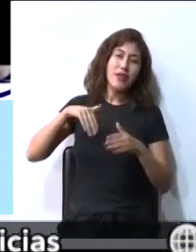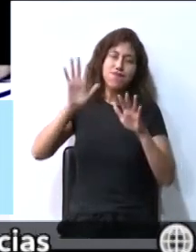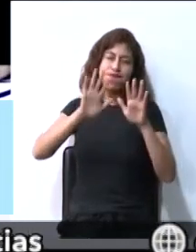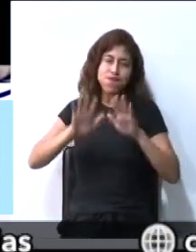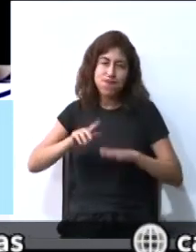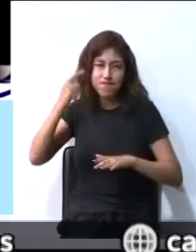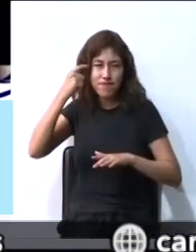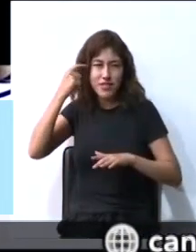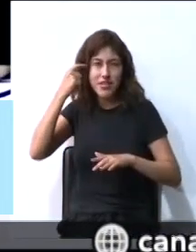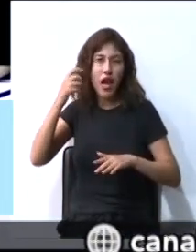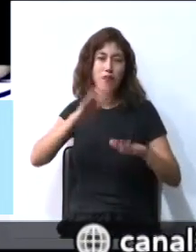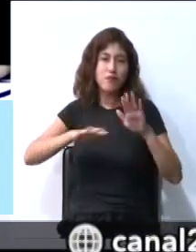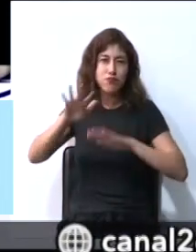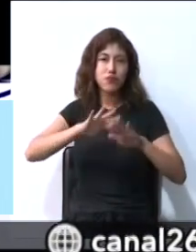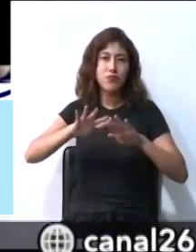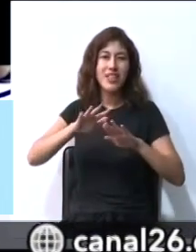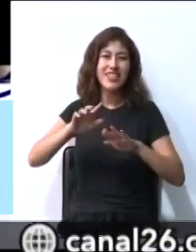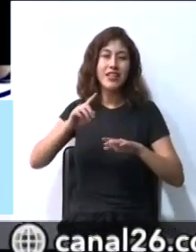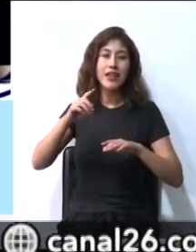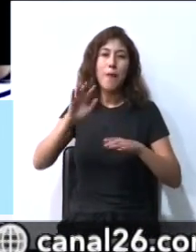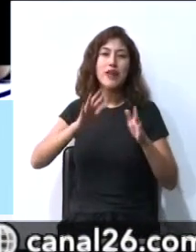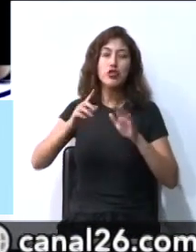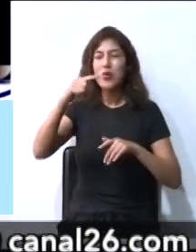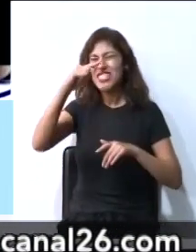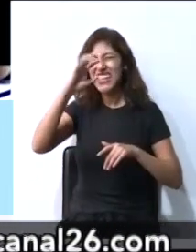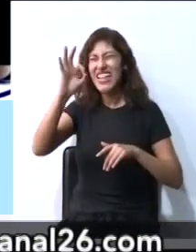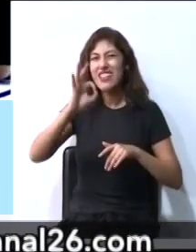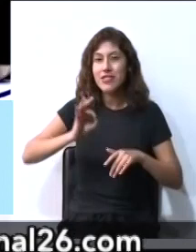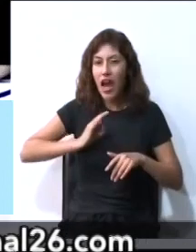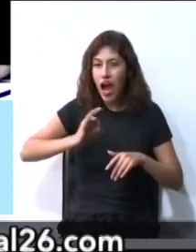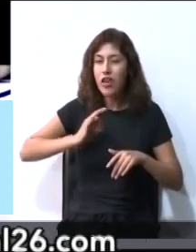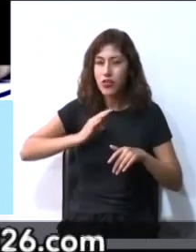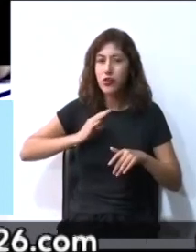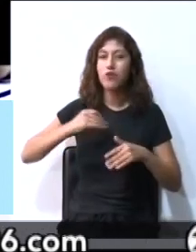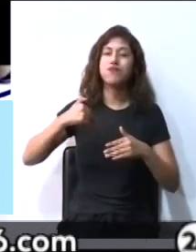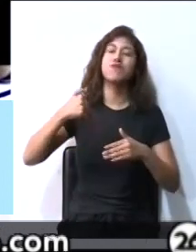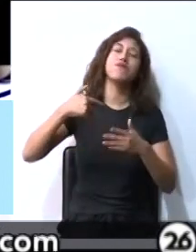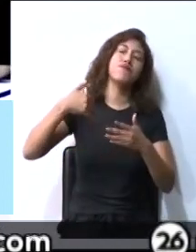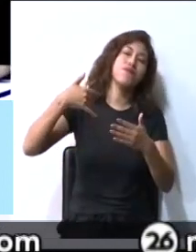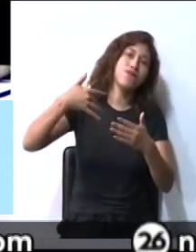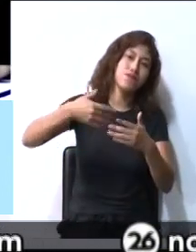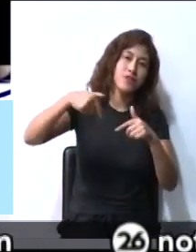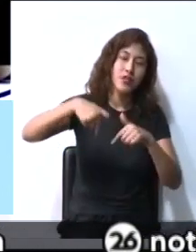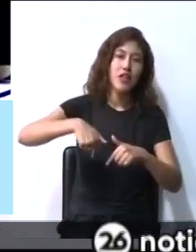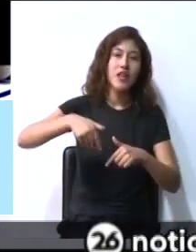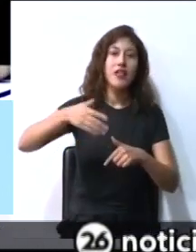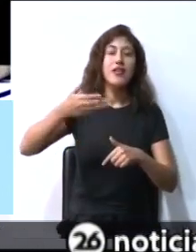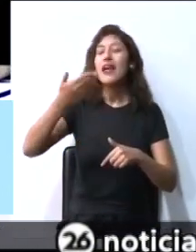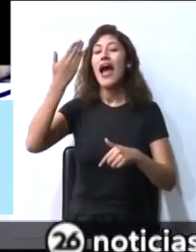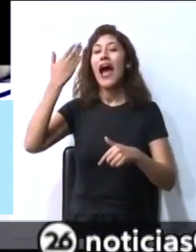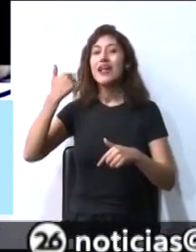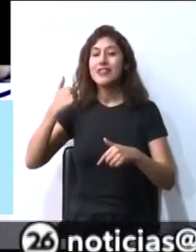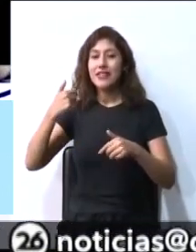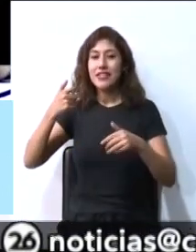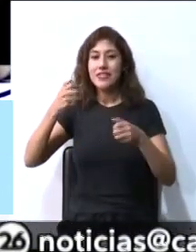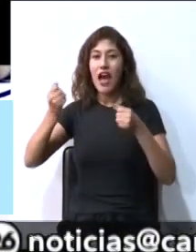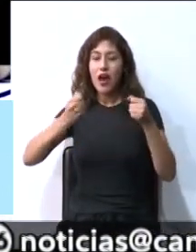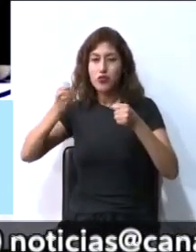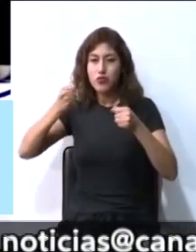Y lo cumplimos. Gracias al Paseo del Bajo, un camión que podía llegar a tardar horas en cruzar la ciudad, ahora lo hace en 10